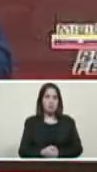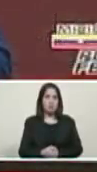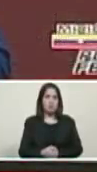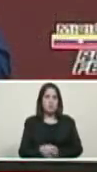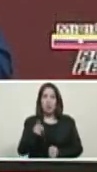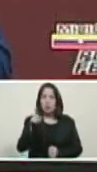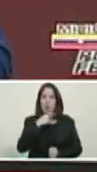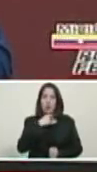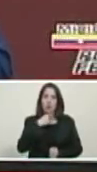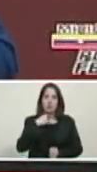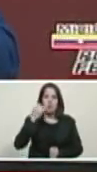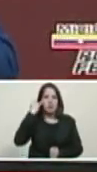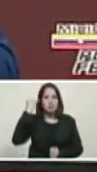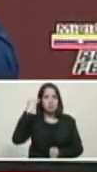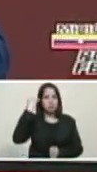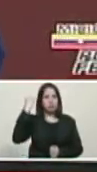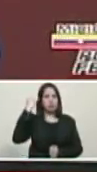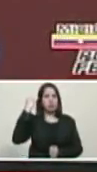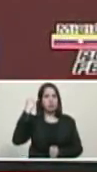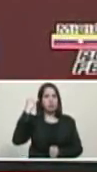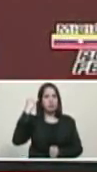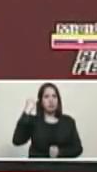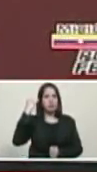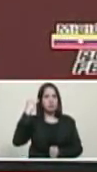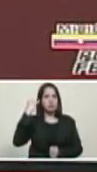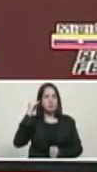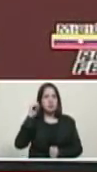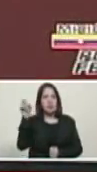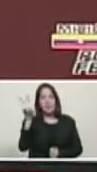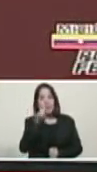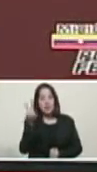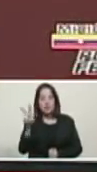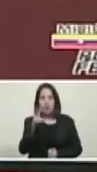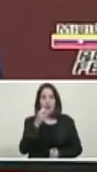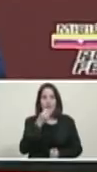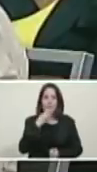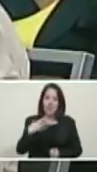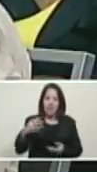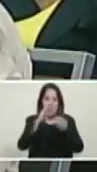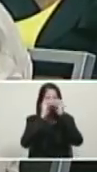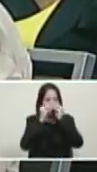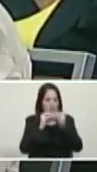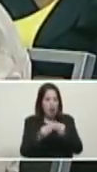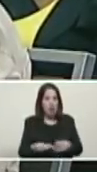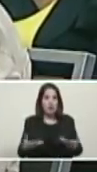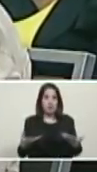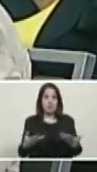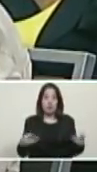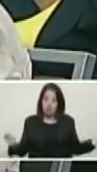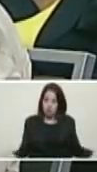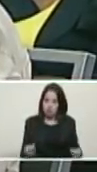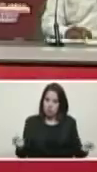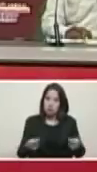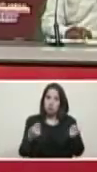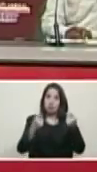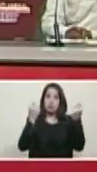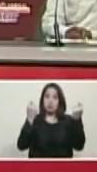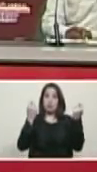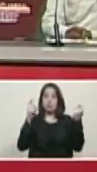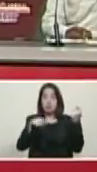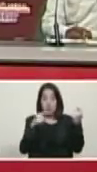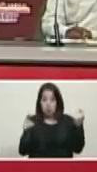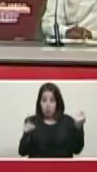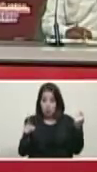gusta esta idea de poner al país bien bello no no es algo motivante creo que una de las mejores